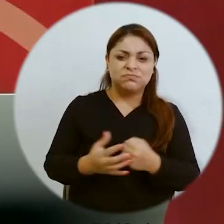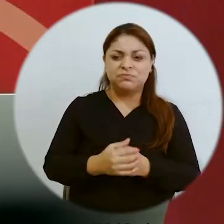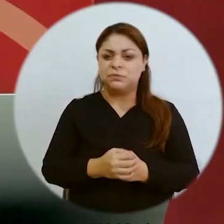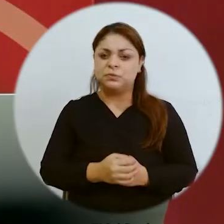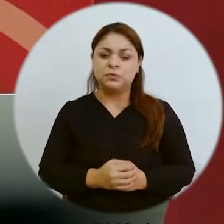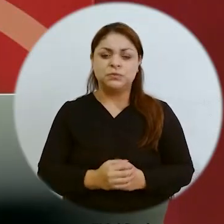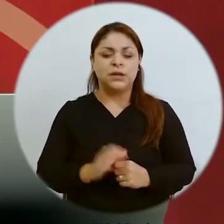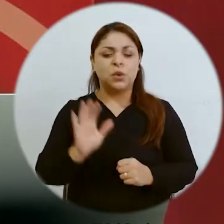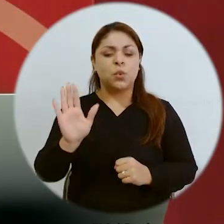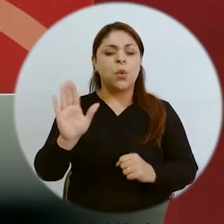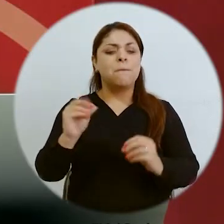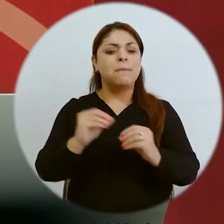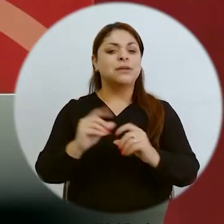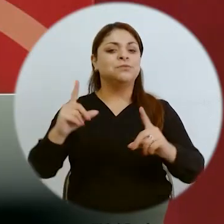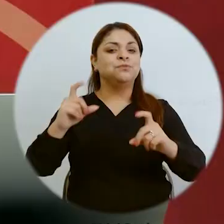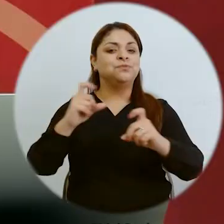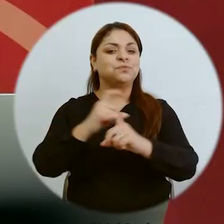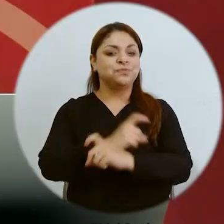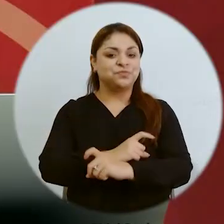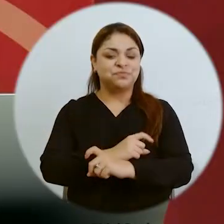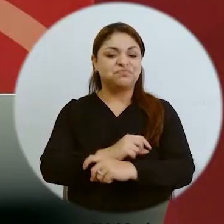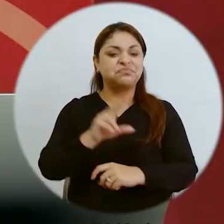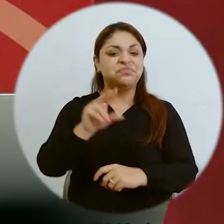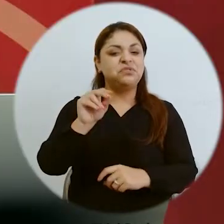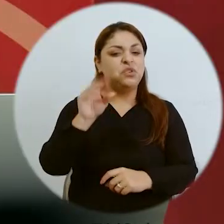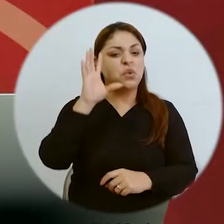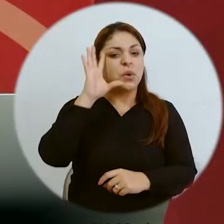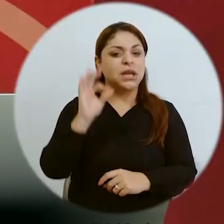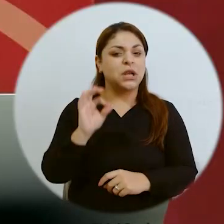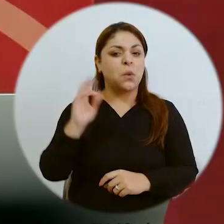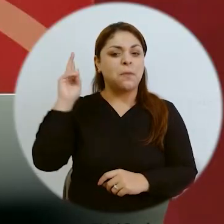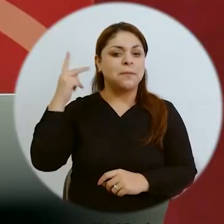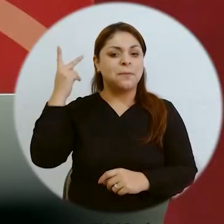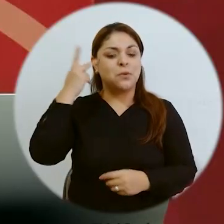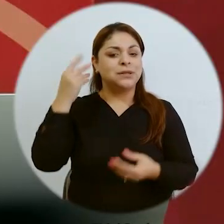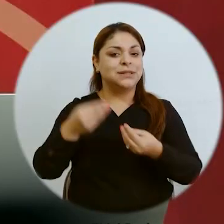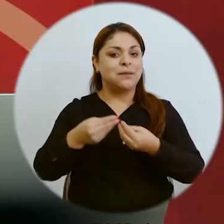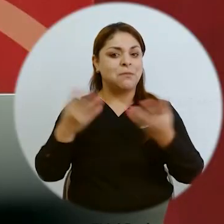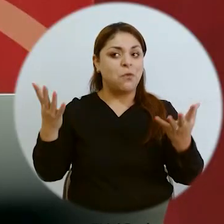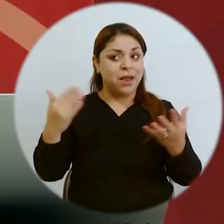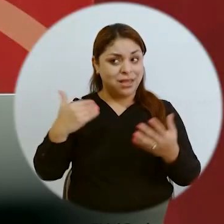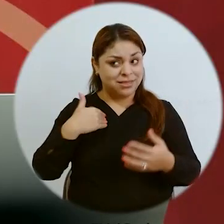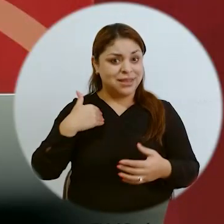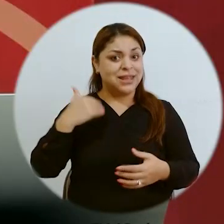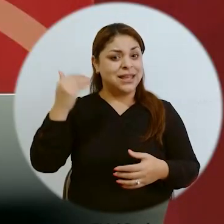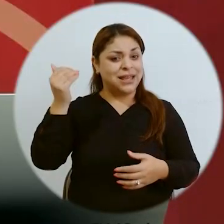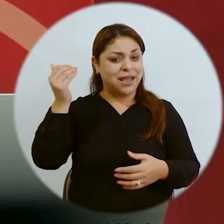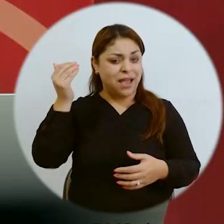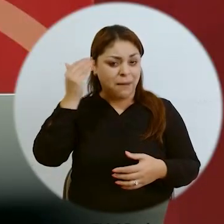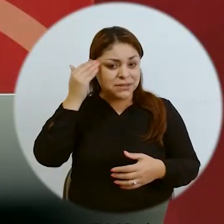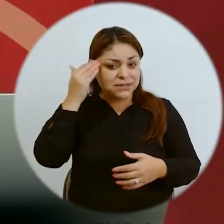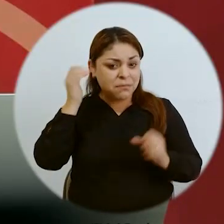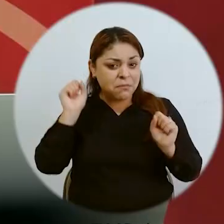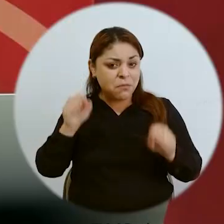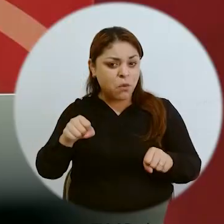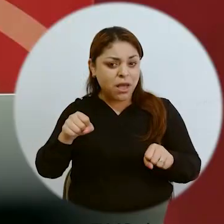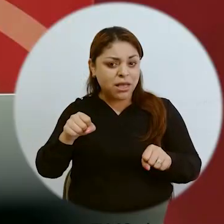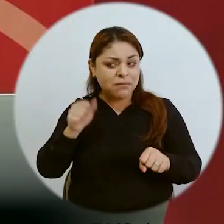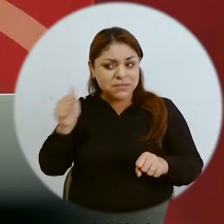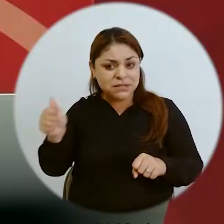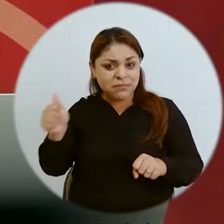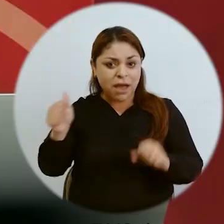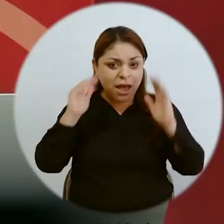ejercicio que hace y de los hábitos financieros que tiene. Echarle la culpa a las entidades financieras, asociaciones solidaristas, cooperativas y todo el